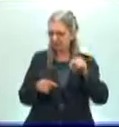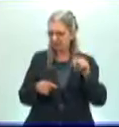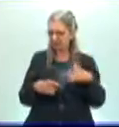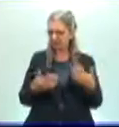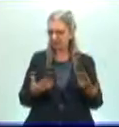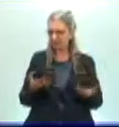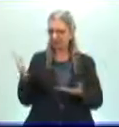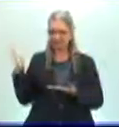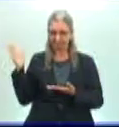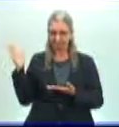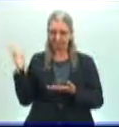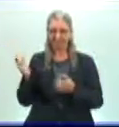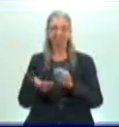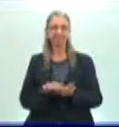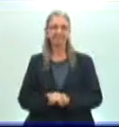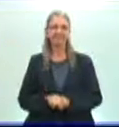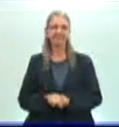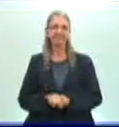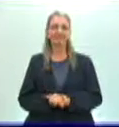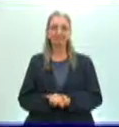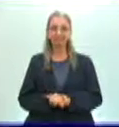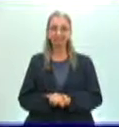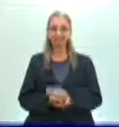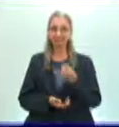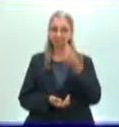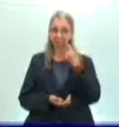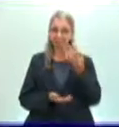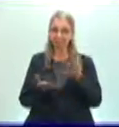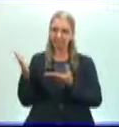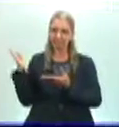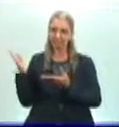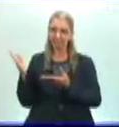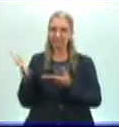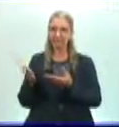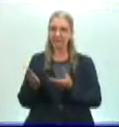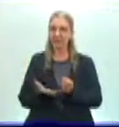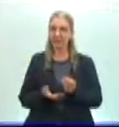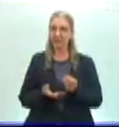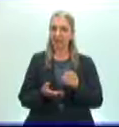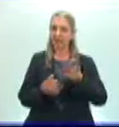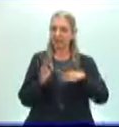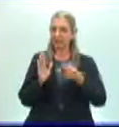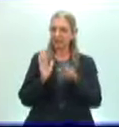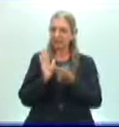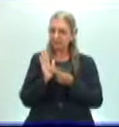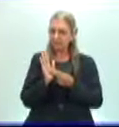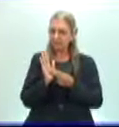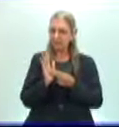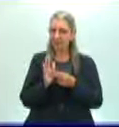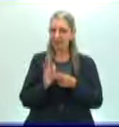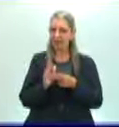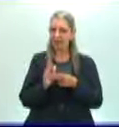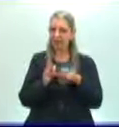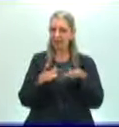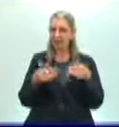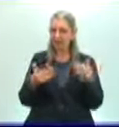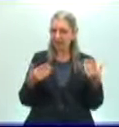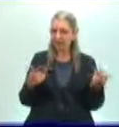hoy. Y ahí lo pueden ver. Vamos a estar viendo demostraciones geométricas y dentro de ello vamos a